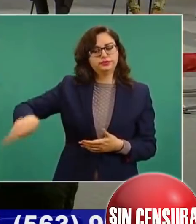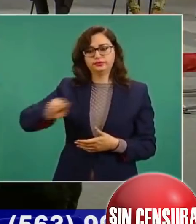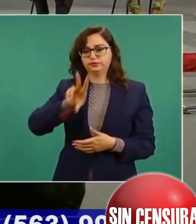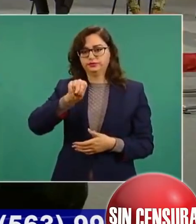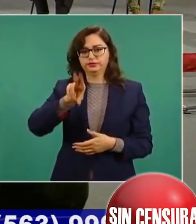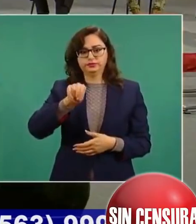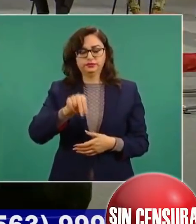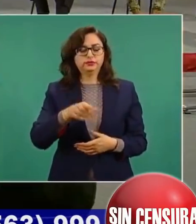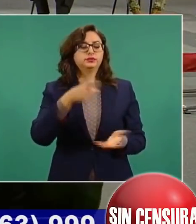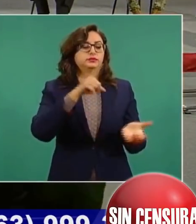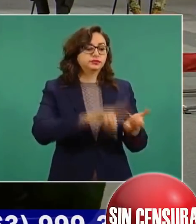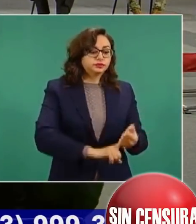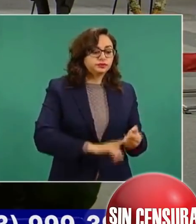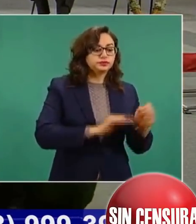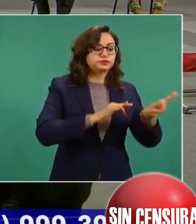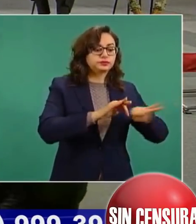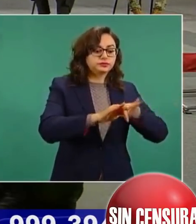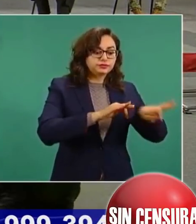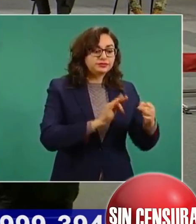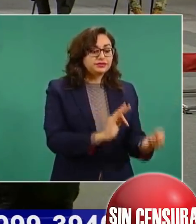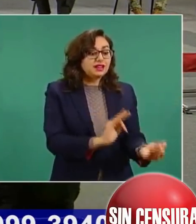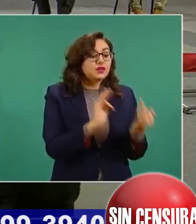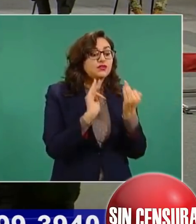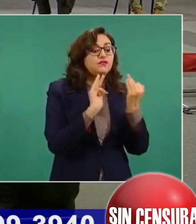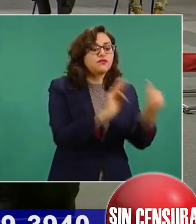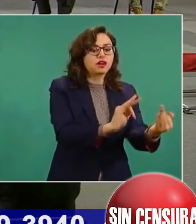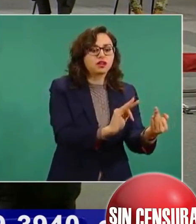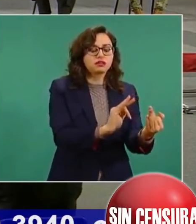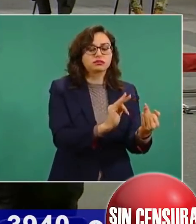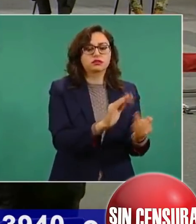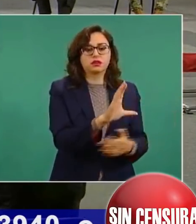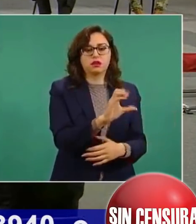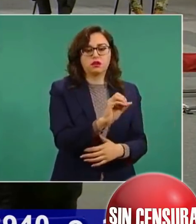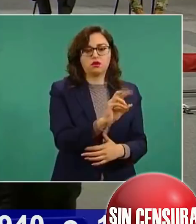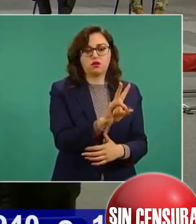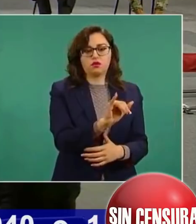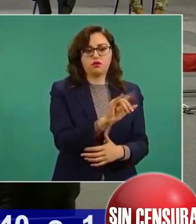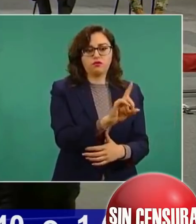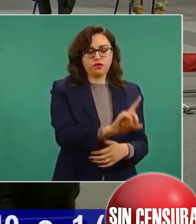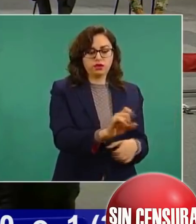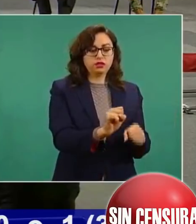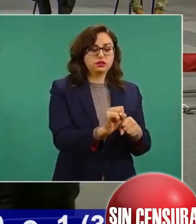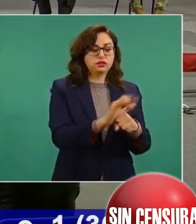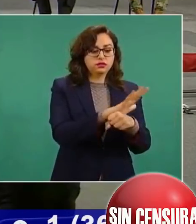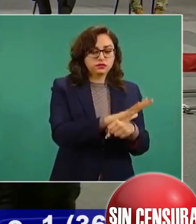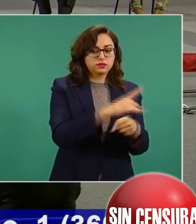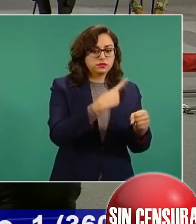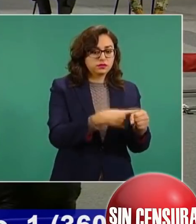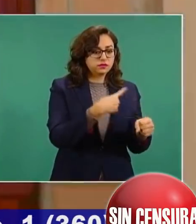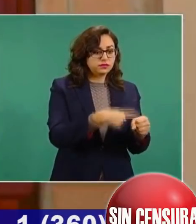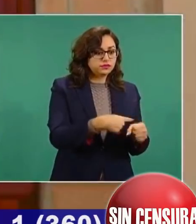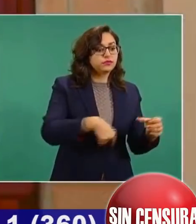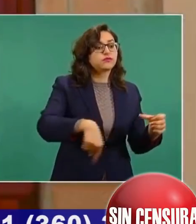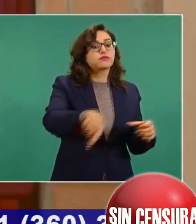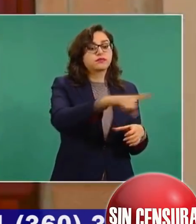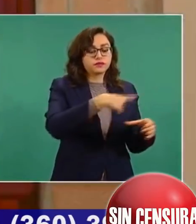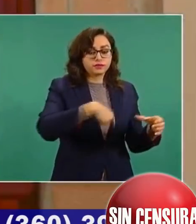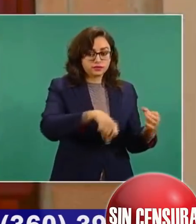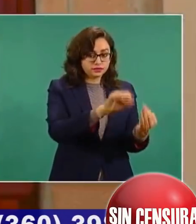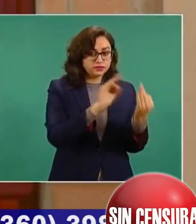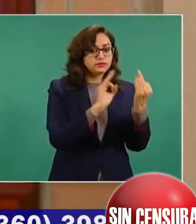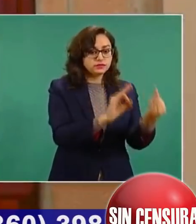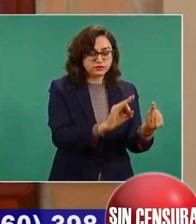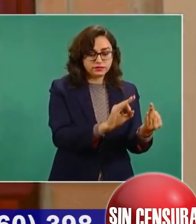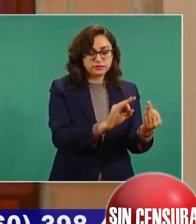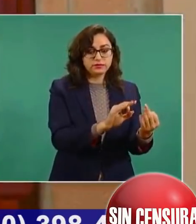11 categorías laborales de personas que están en proximidad con los enfermos de COVID. Este es el primer